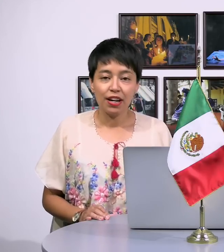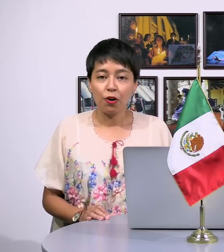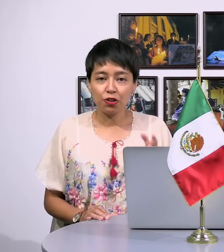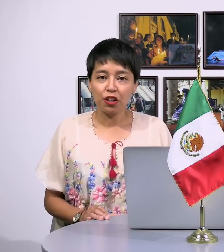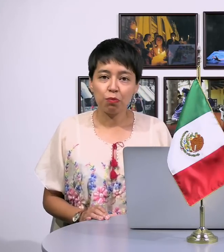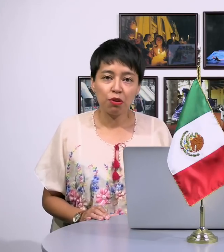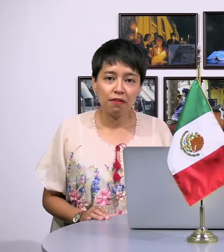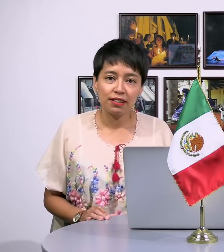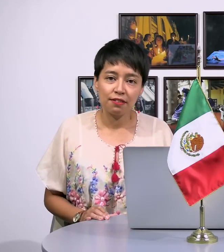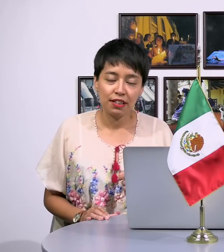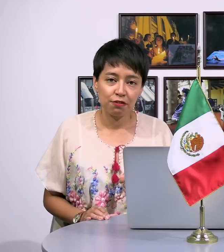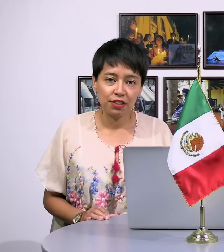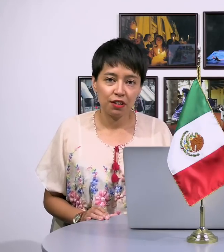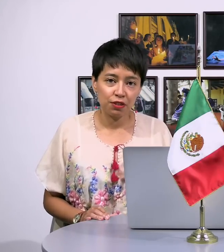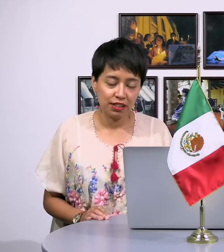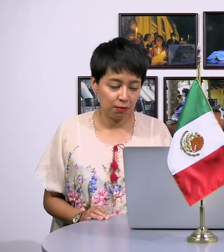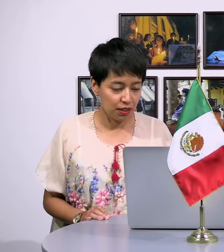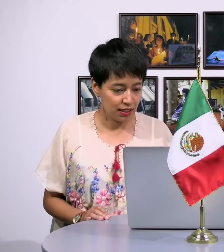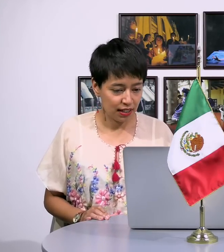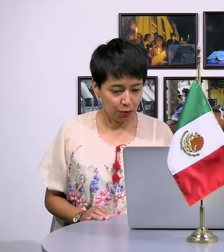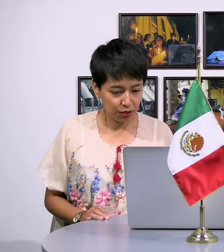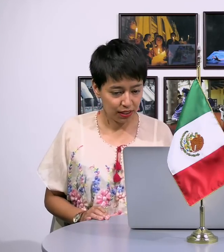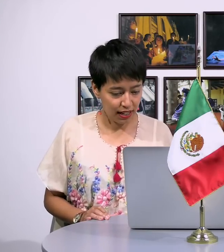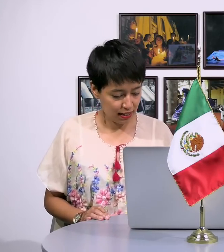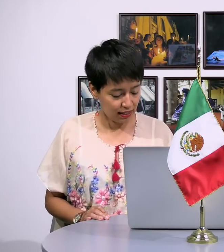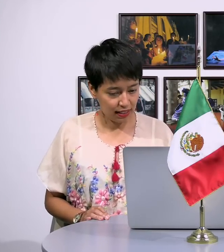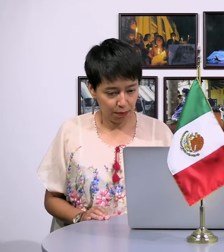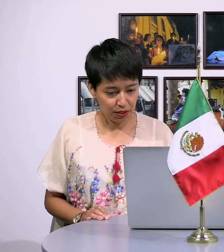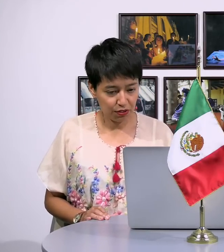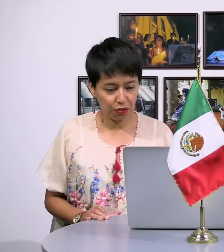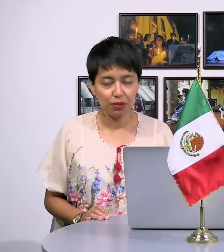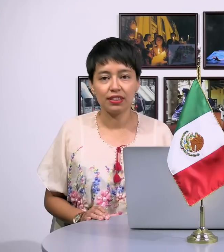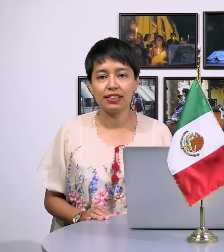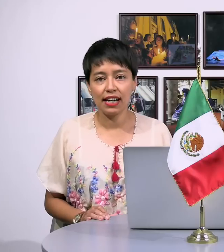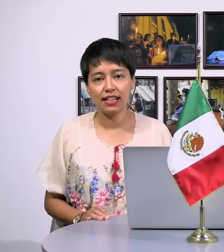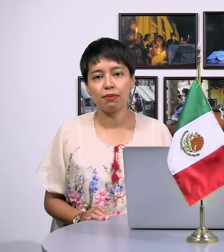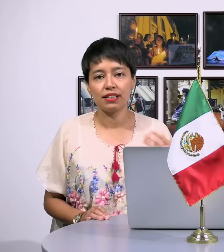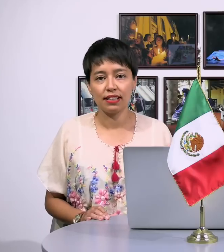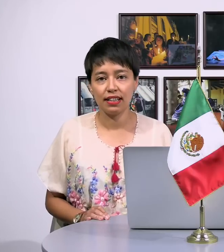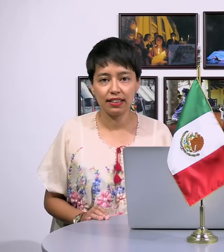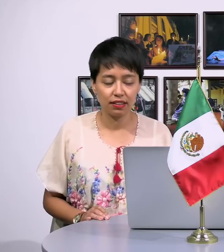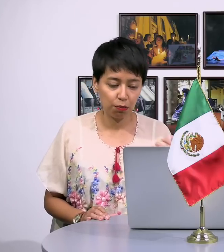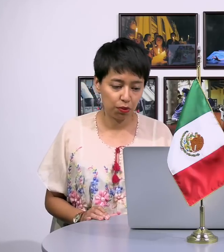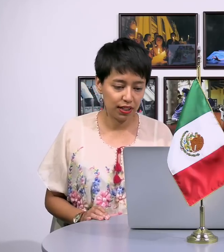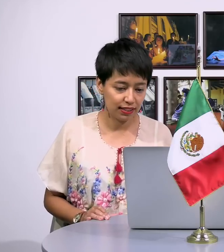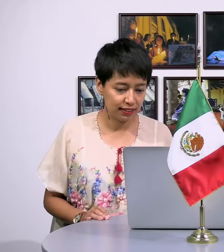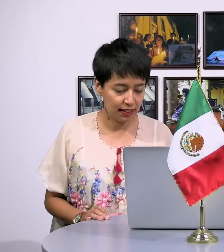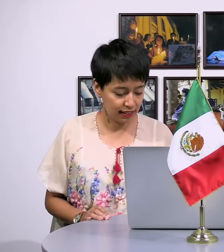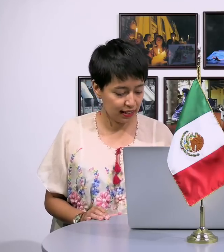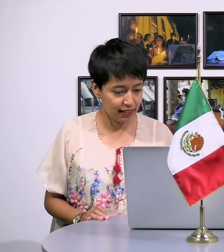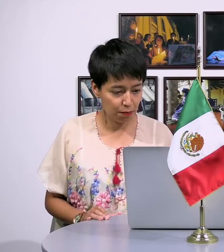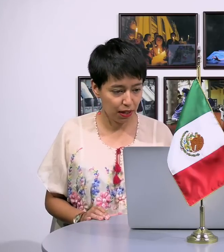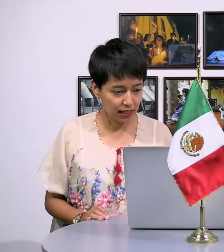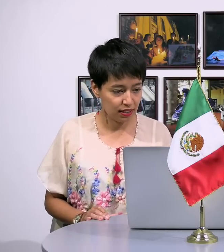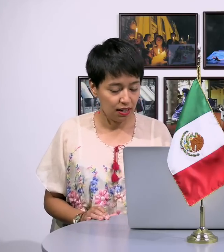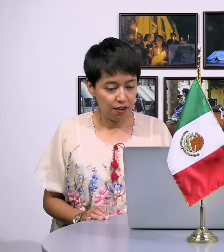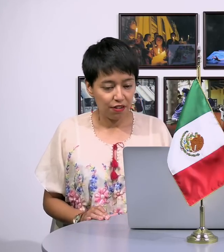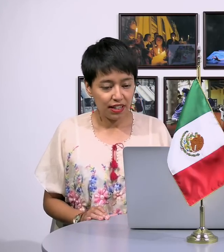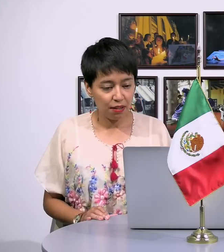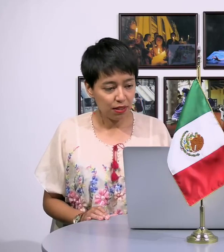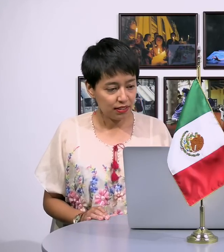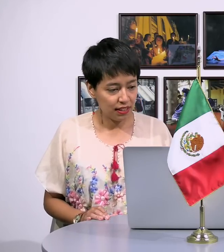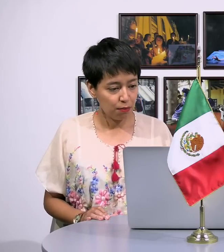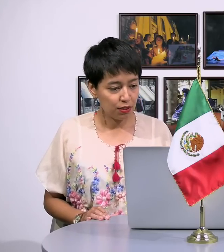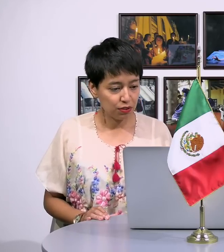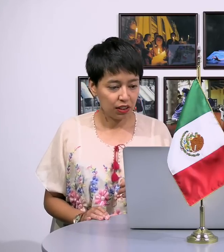alegan. Otro que pudo haberse beneficiado de esta medida cautelar de prisión domiciliaria, brazalete y no poder salir del país